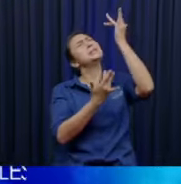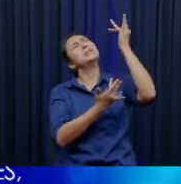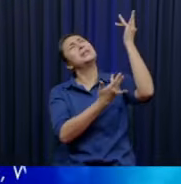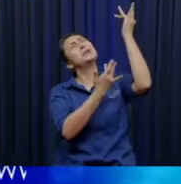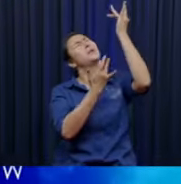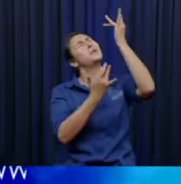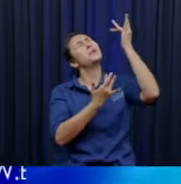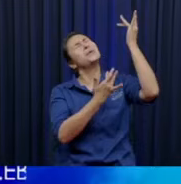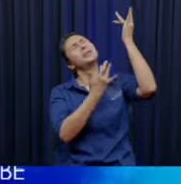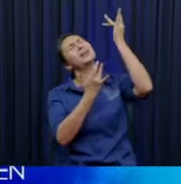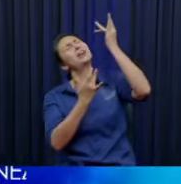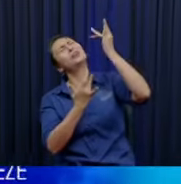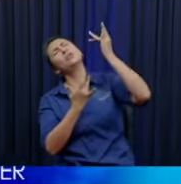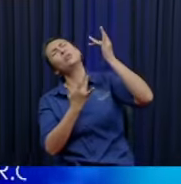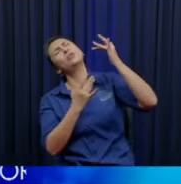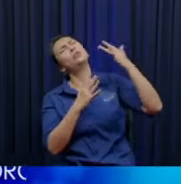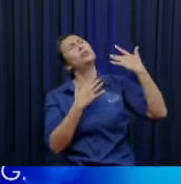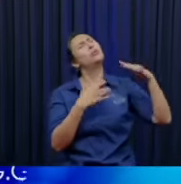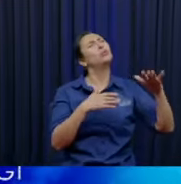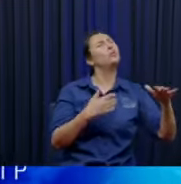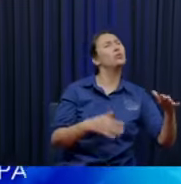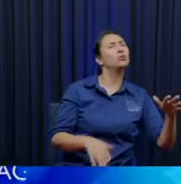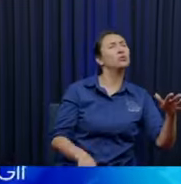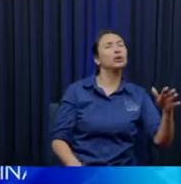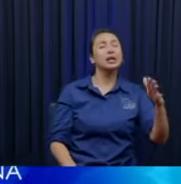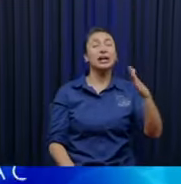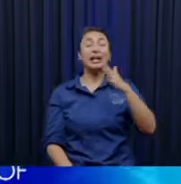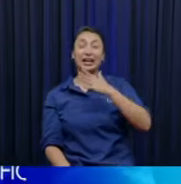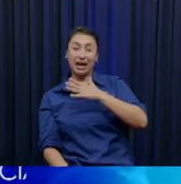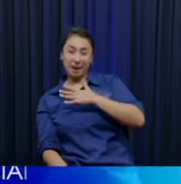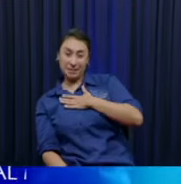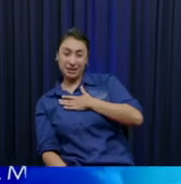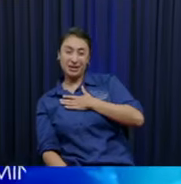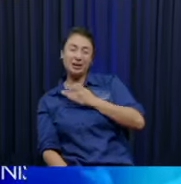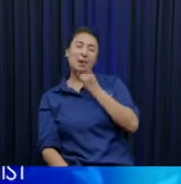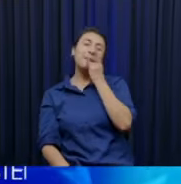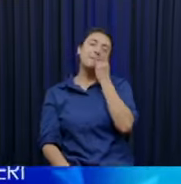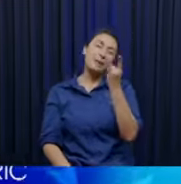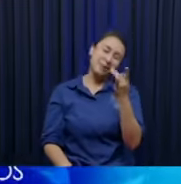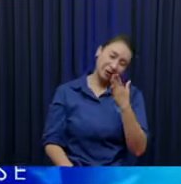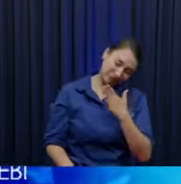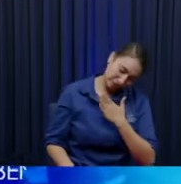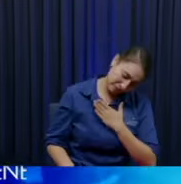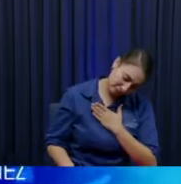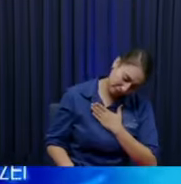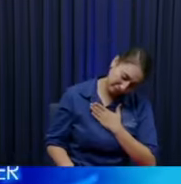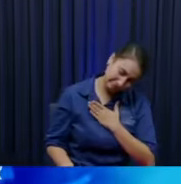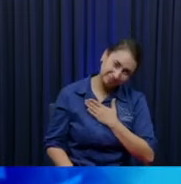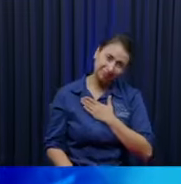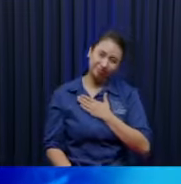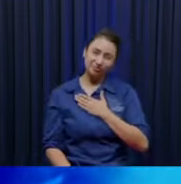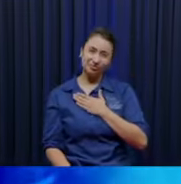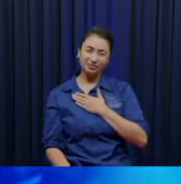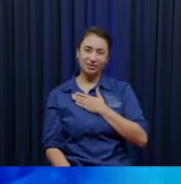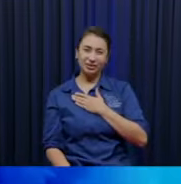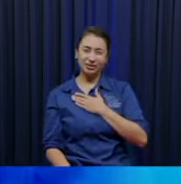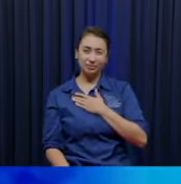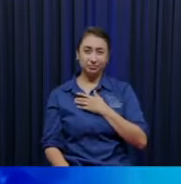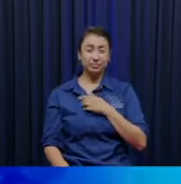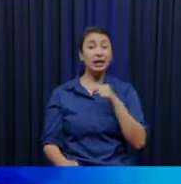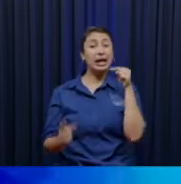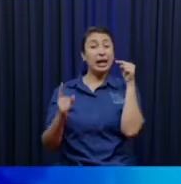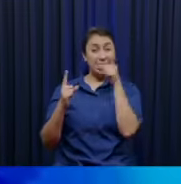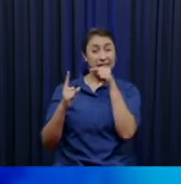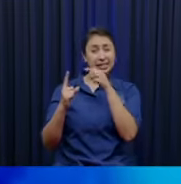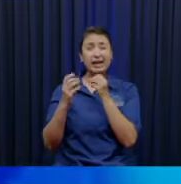Amazing Grace, how sweet the sounds. Yo le he contado la historia más o menos de ese himno,